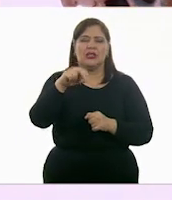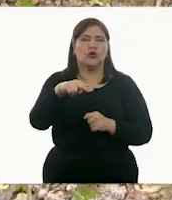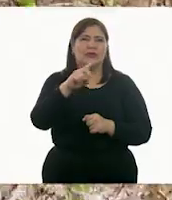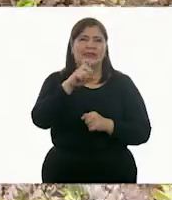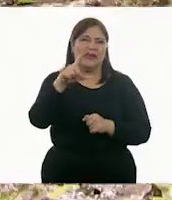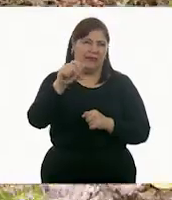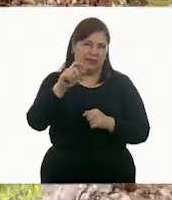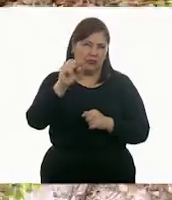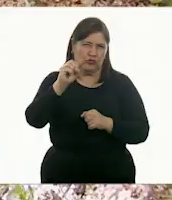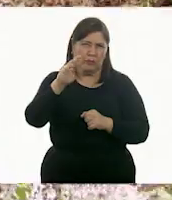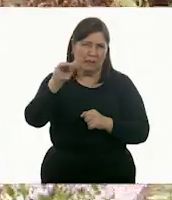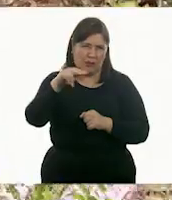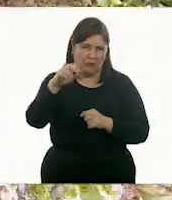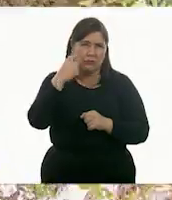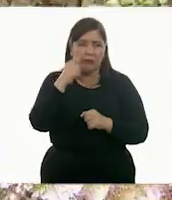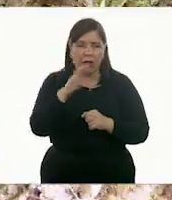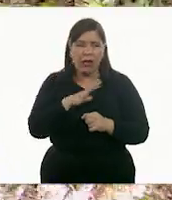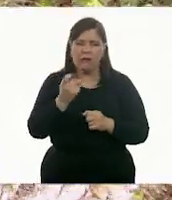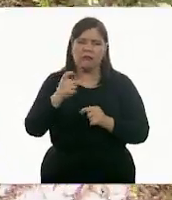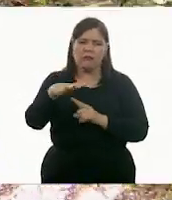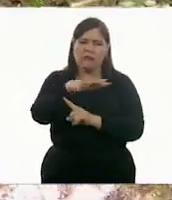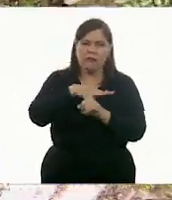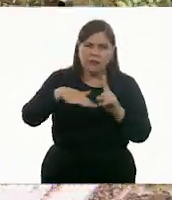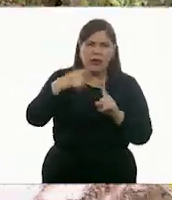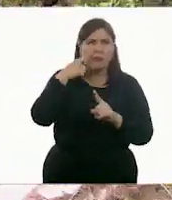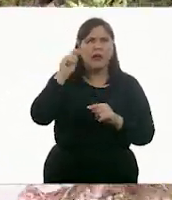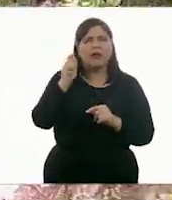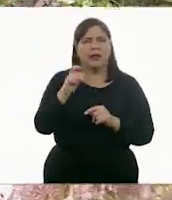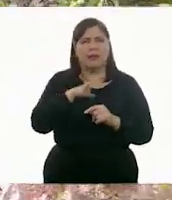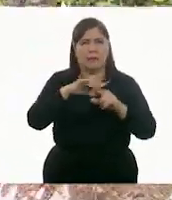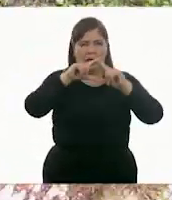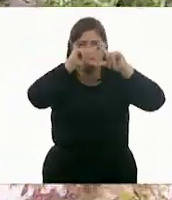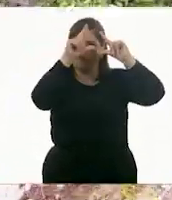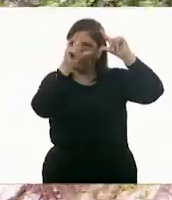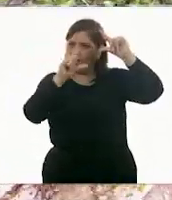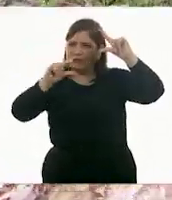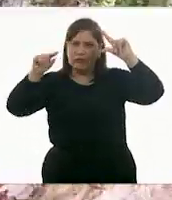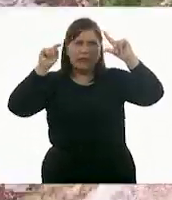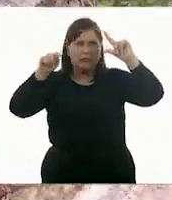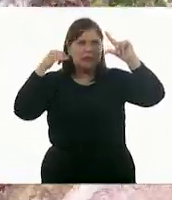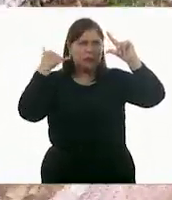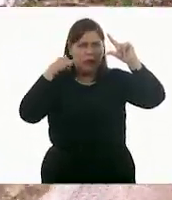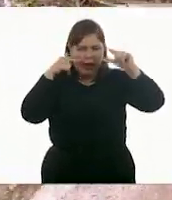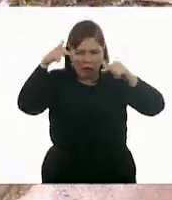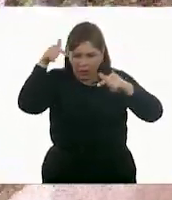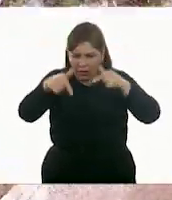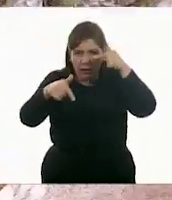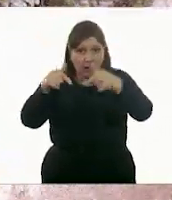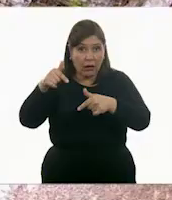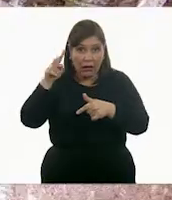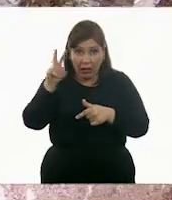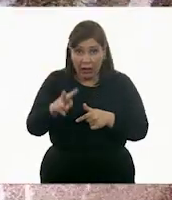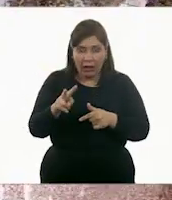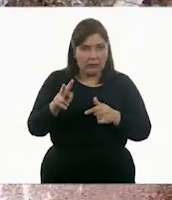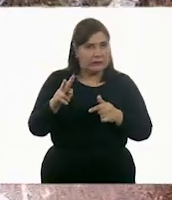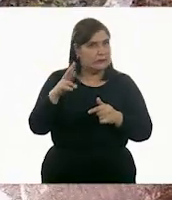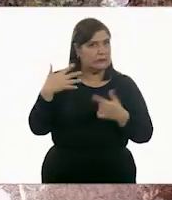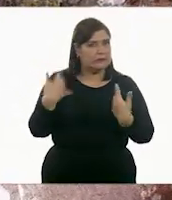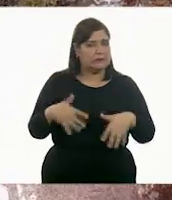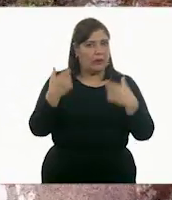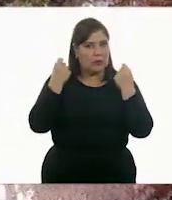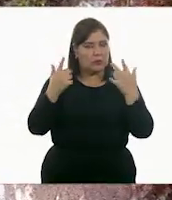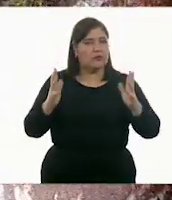las circunstancias que rodearon los hallazgos de la península de Yucatán no son menos